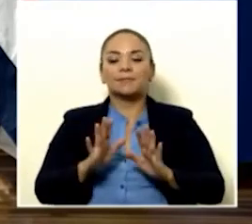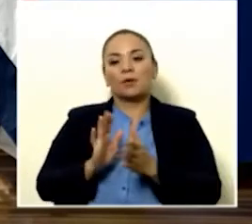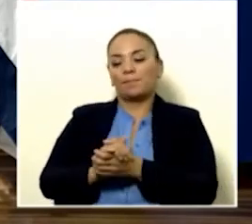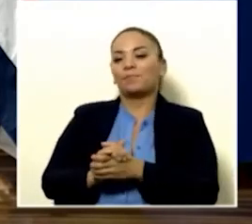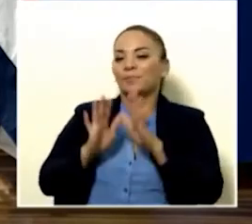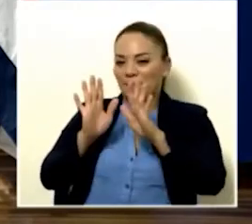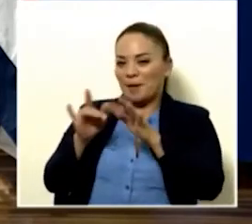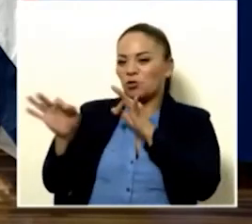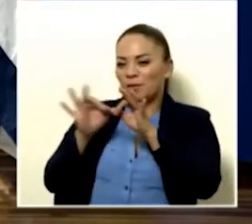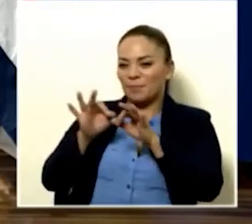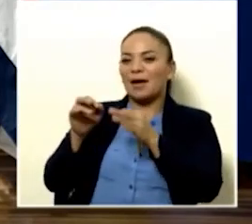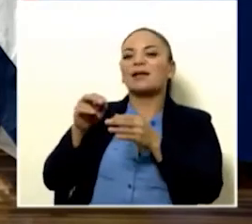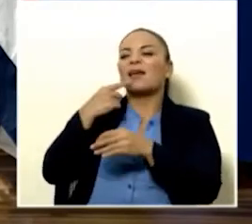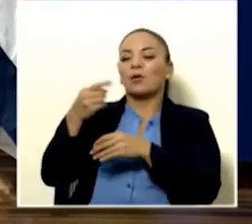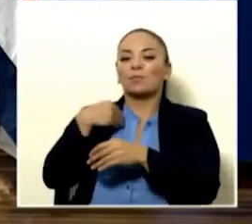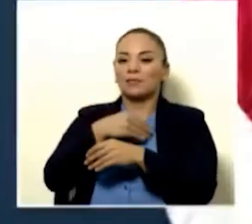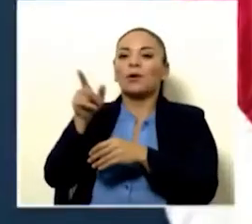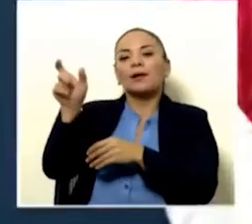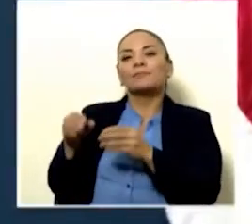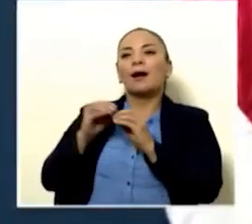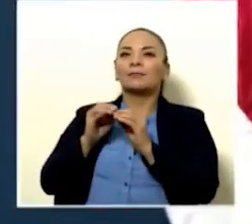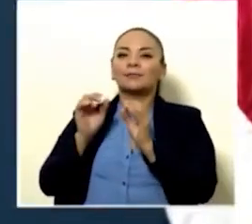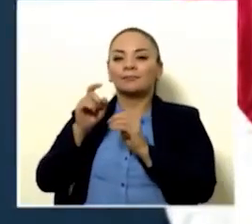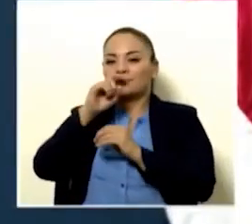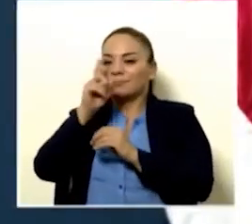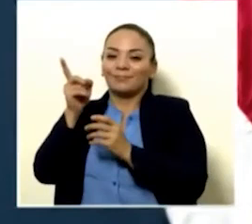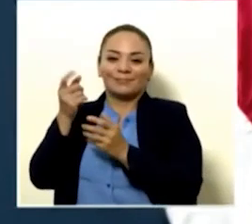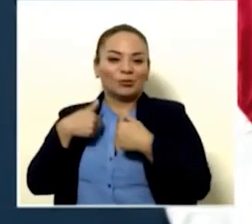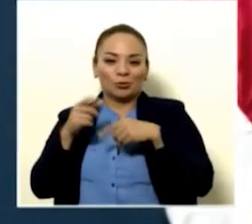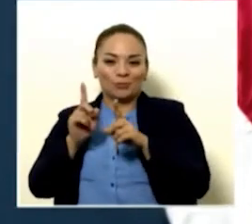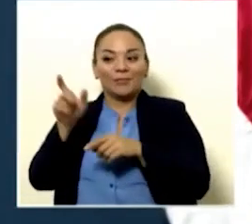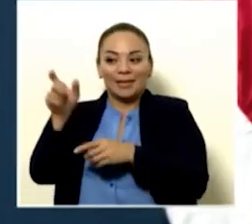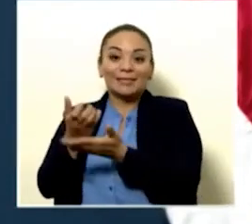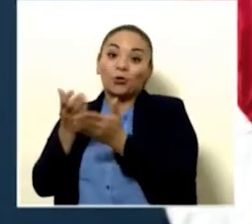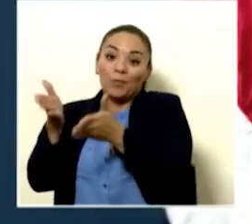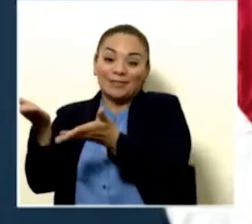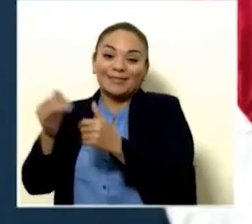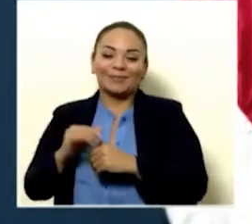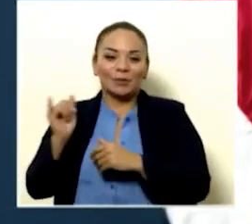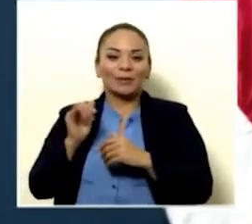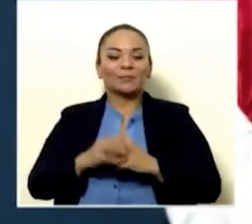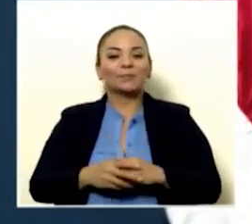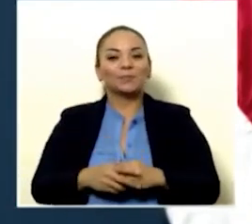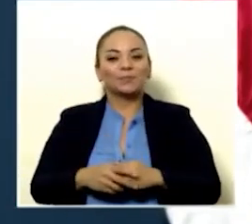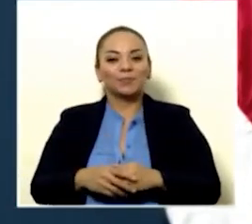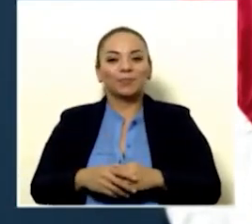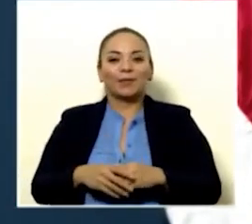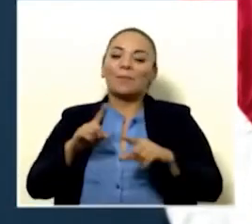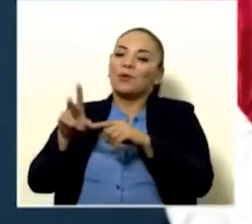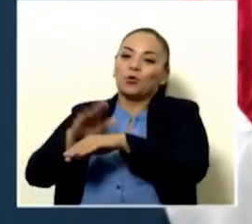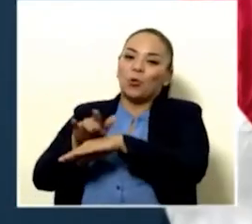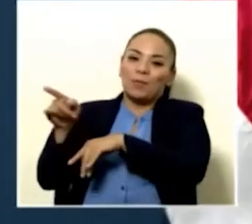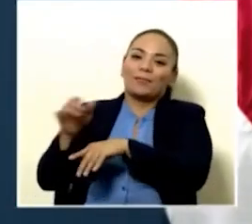ministro quiso decir en plata blanca, él es más sofisticado que yo, es economista, por cierto, pero eso no es culpa